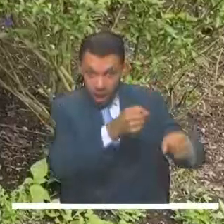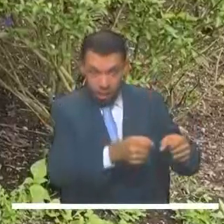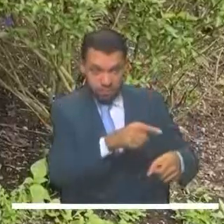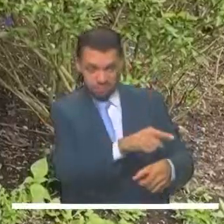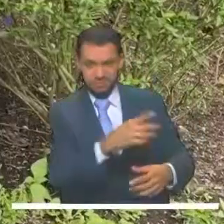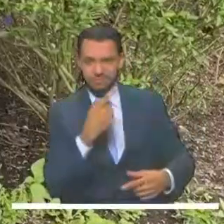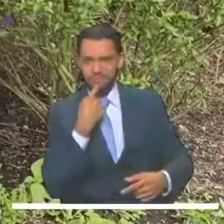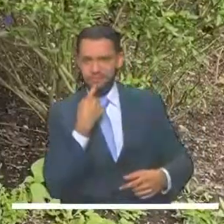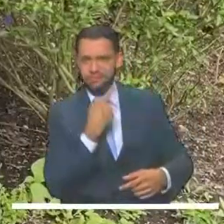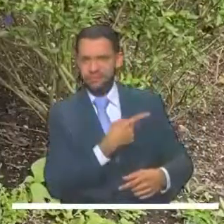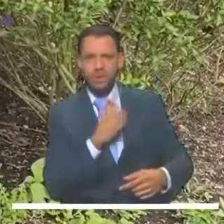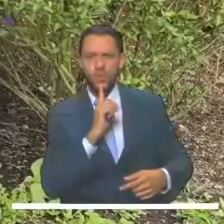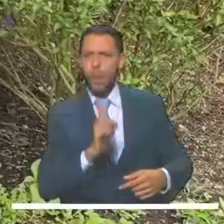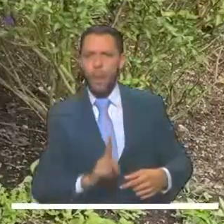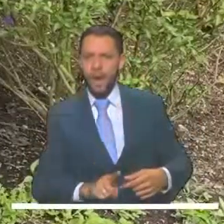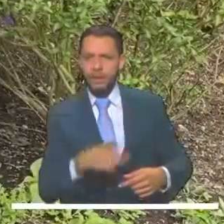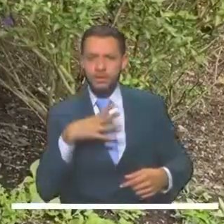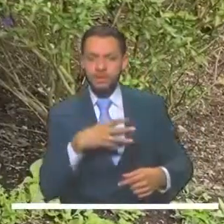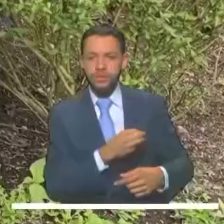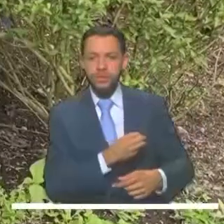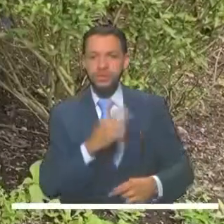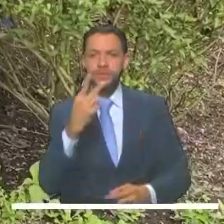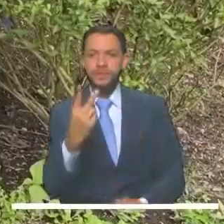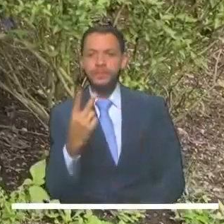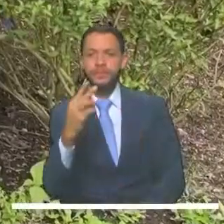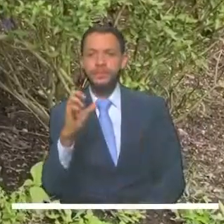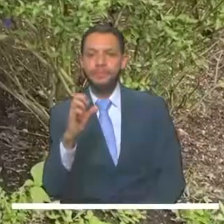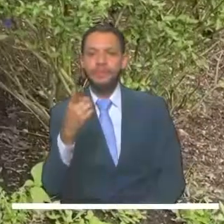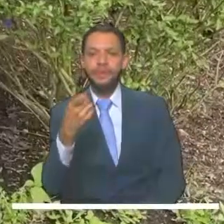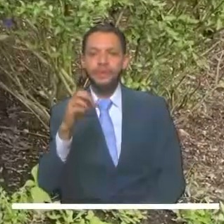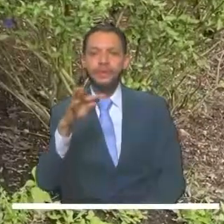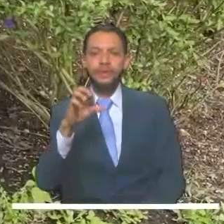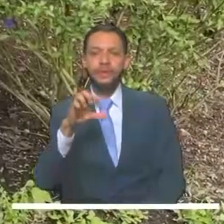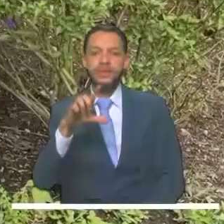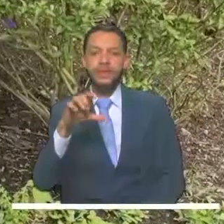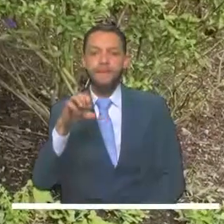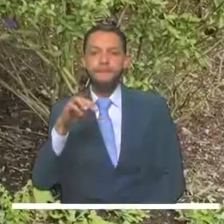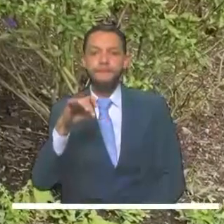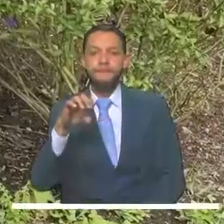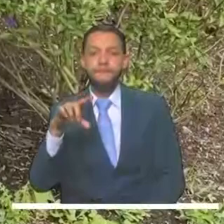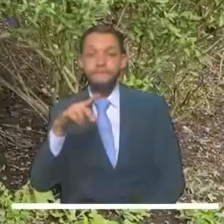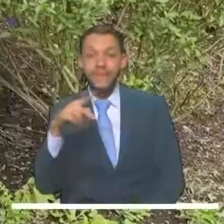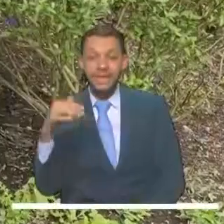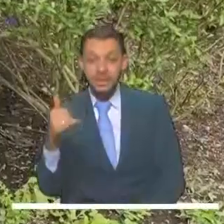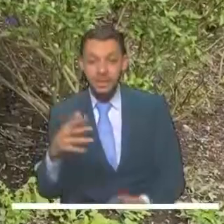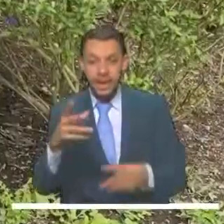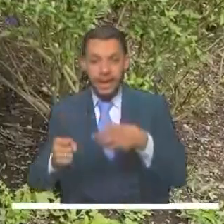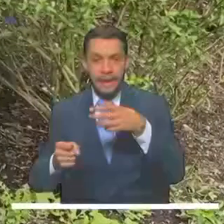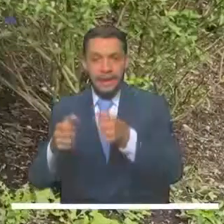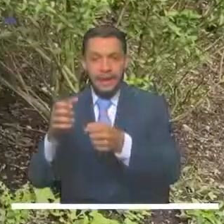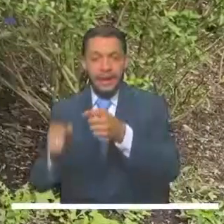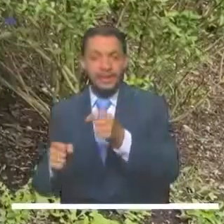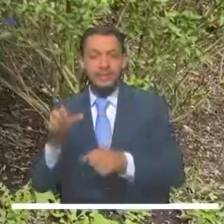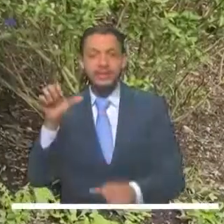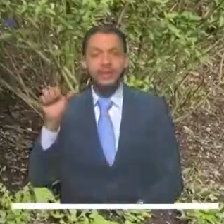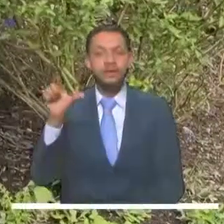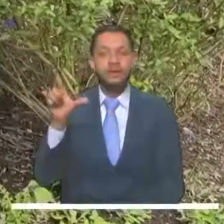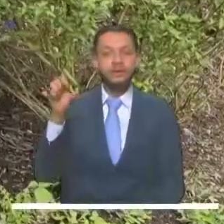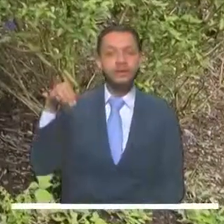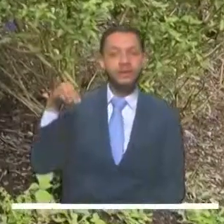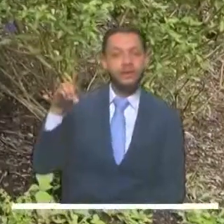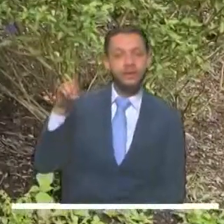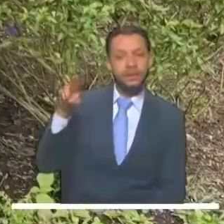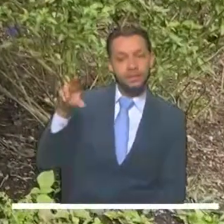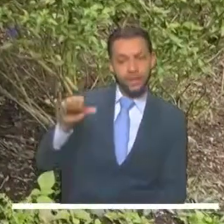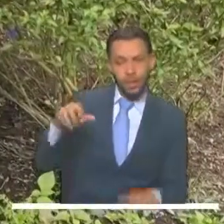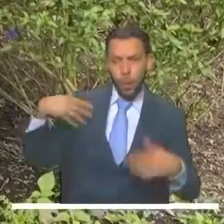nosotros a ella le damos vejez tamil que es leche de coco arroz almendra y avena muchos de estos alimentos